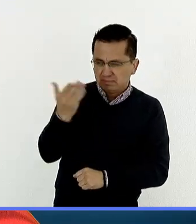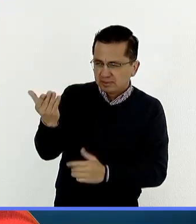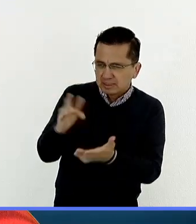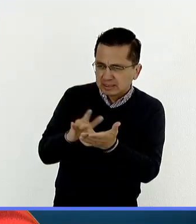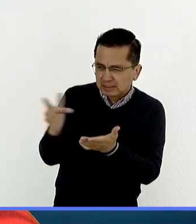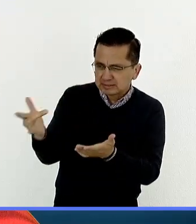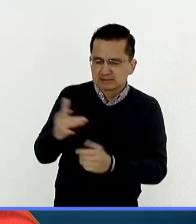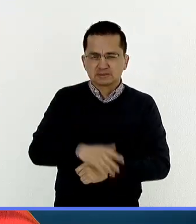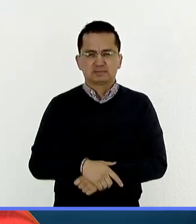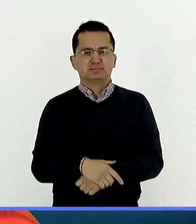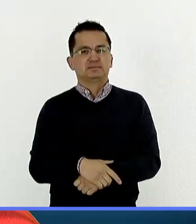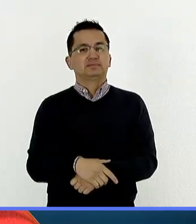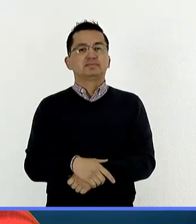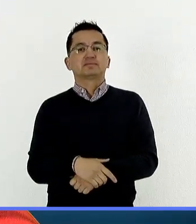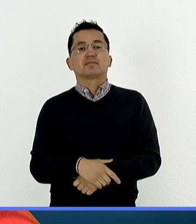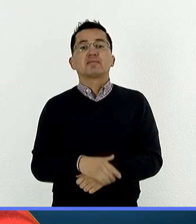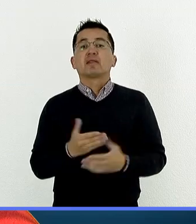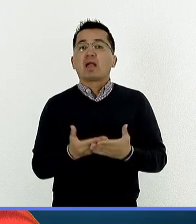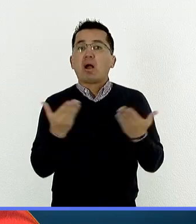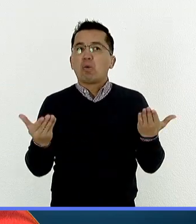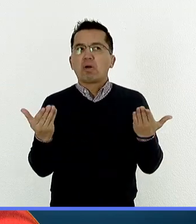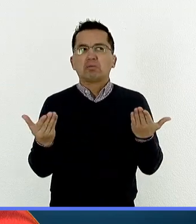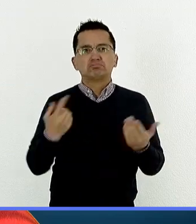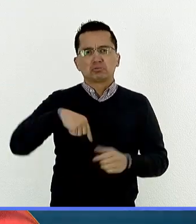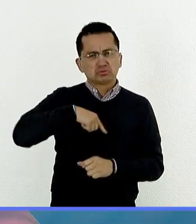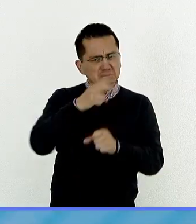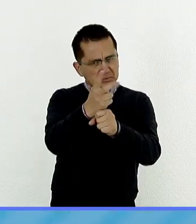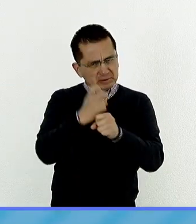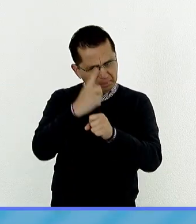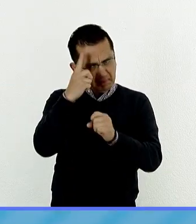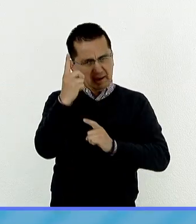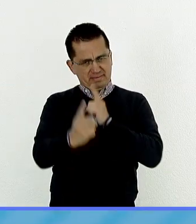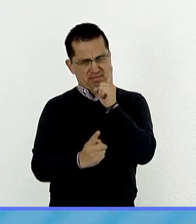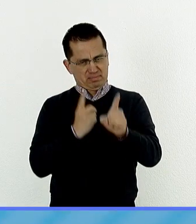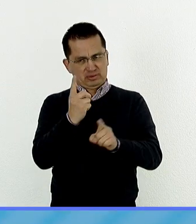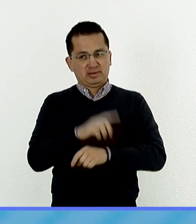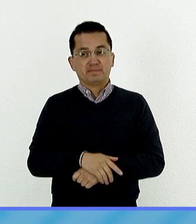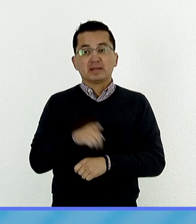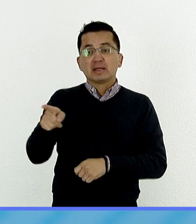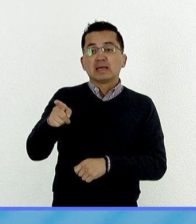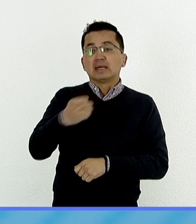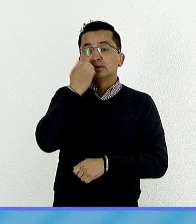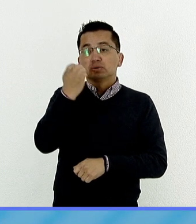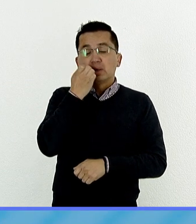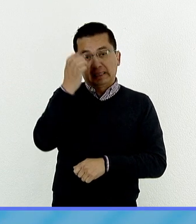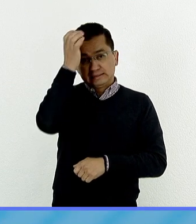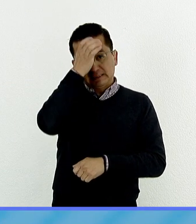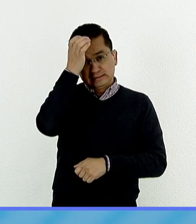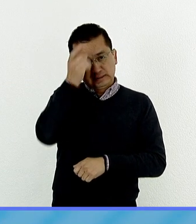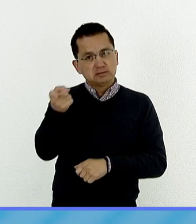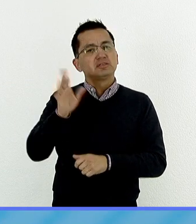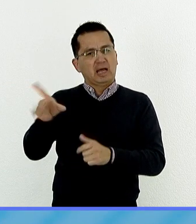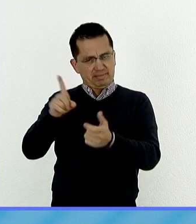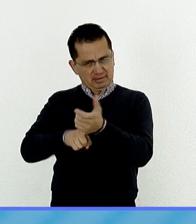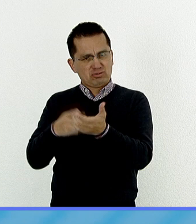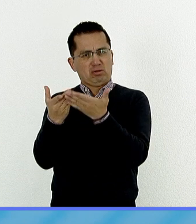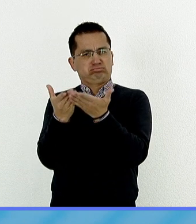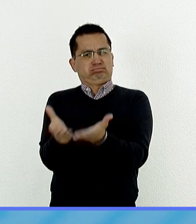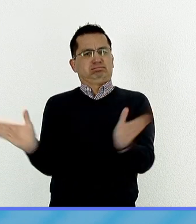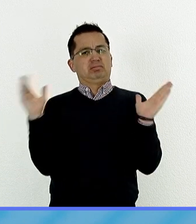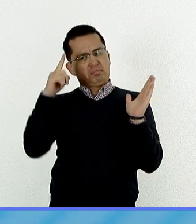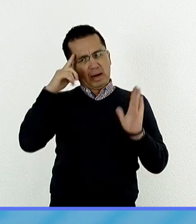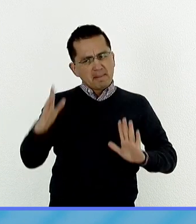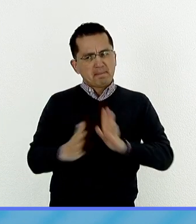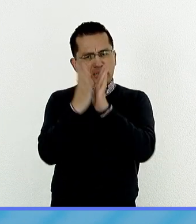y bueno ahora queremos invitarlos a hacer deporte la facultad de ciencias Ya abrió sus inscripciones para las diferentes actividades deportivas que